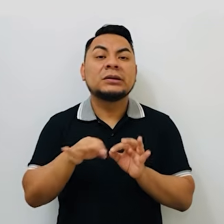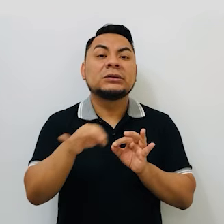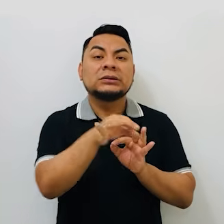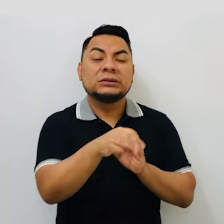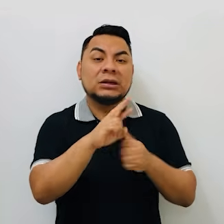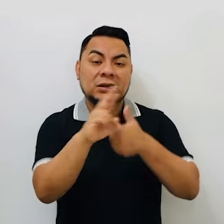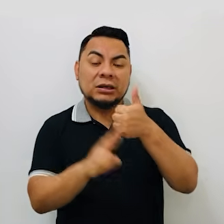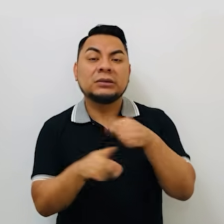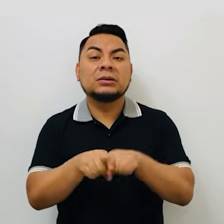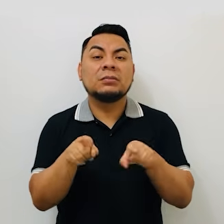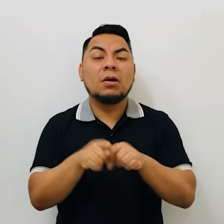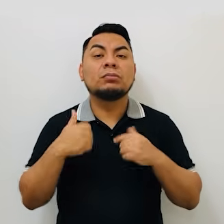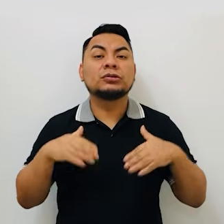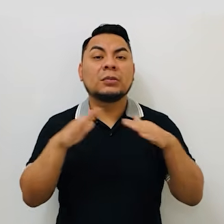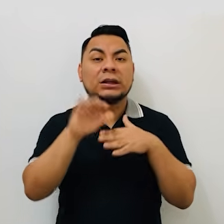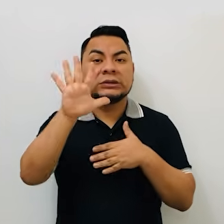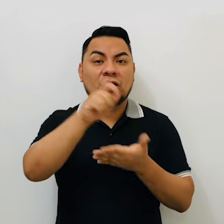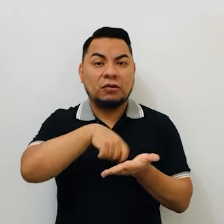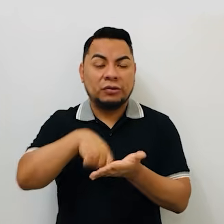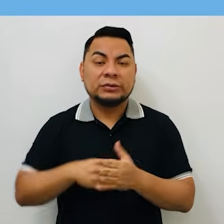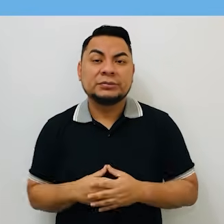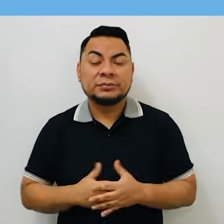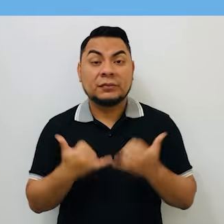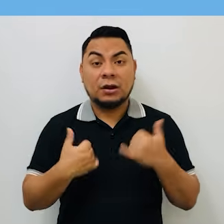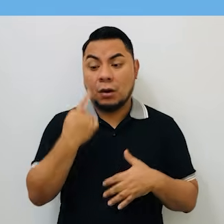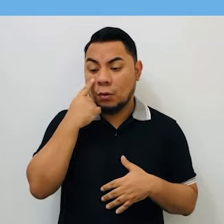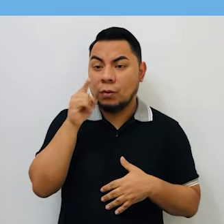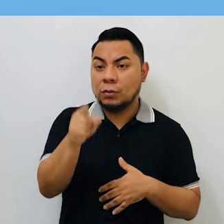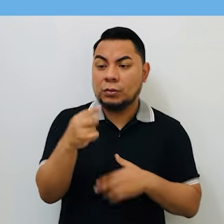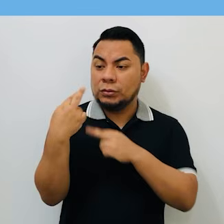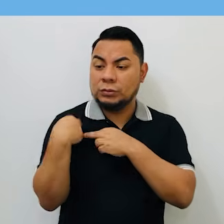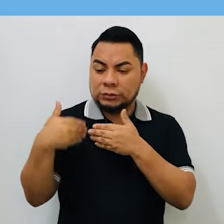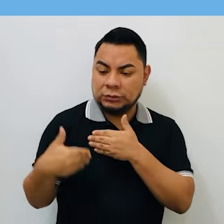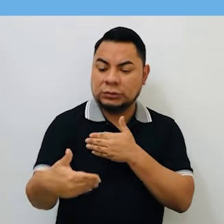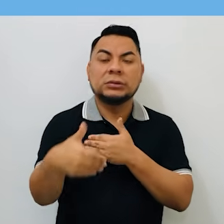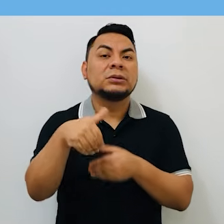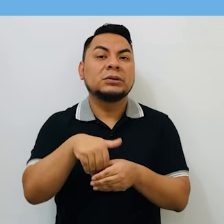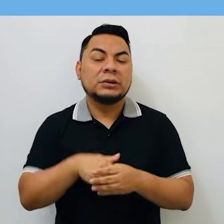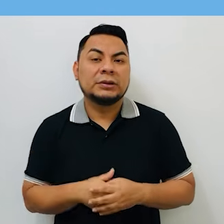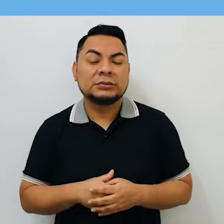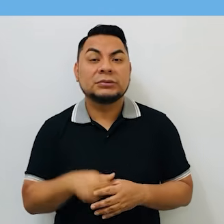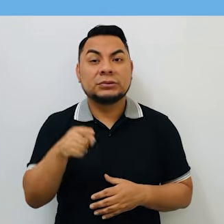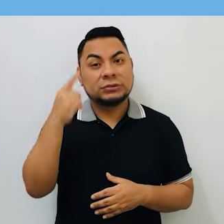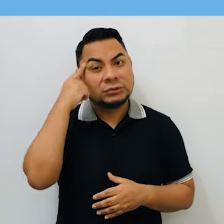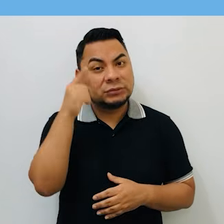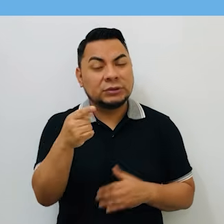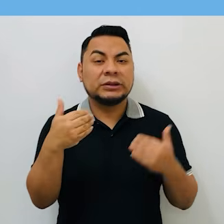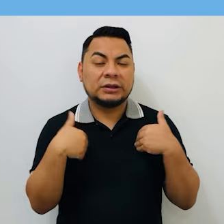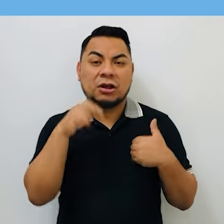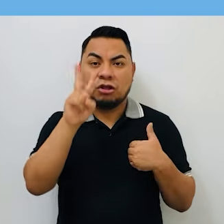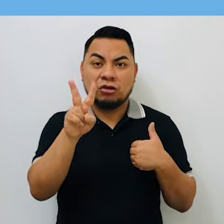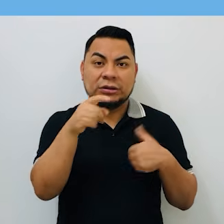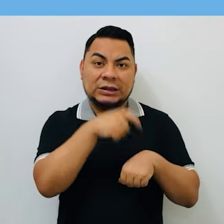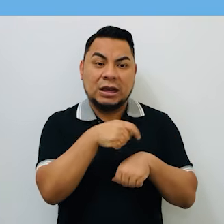actas regionales y 5 actas municipales. Ahora conocerás las tareas durante el sufragio. Ten